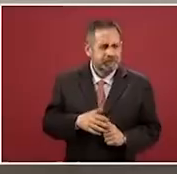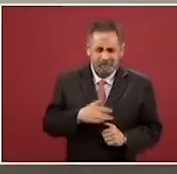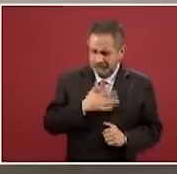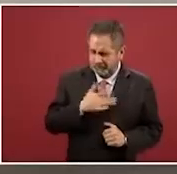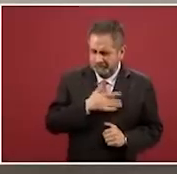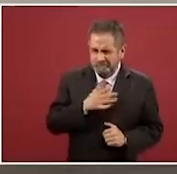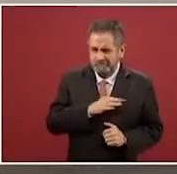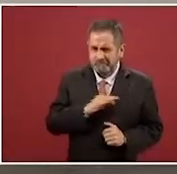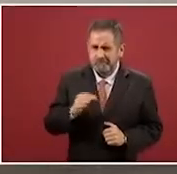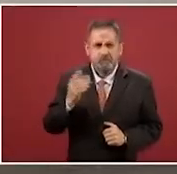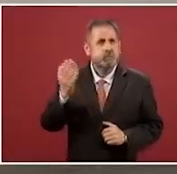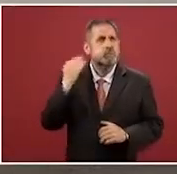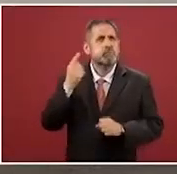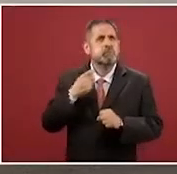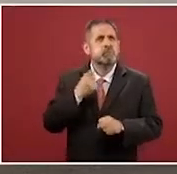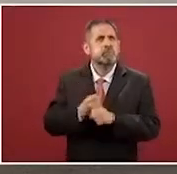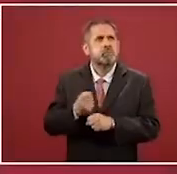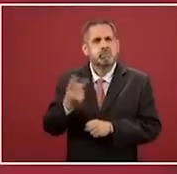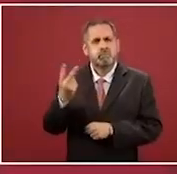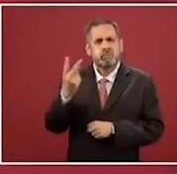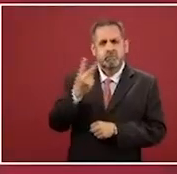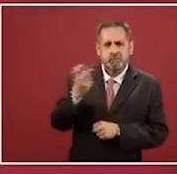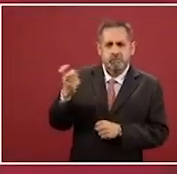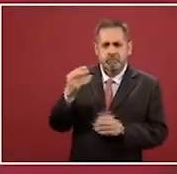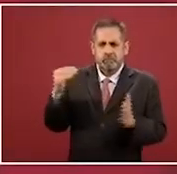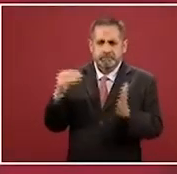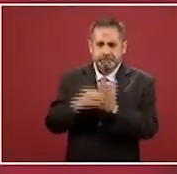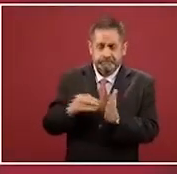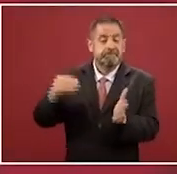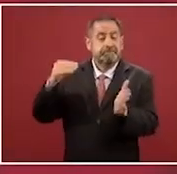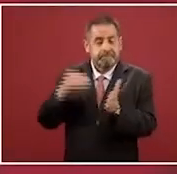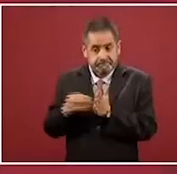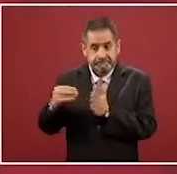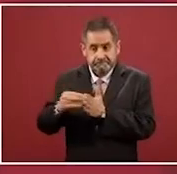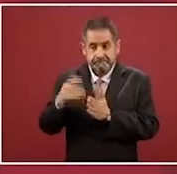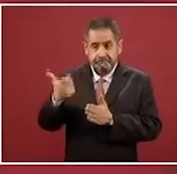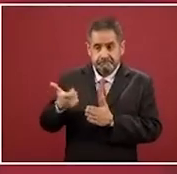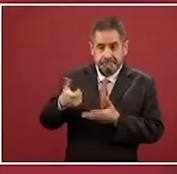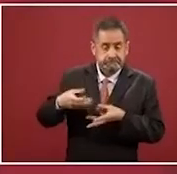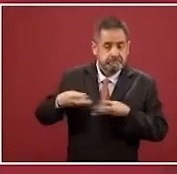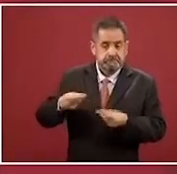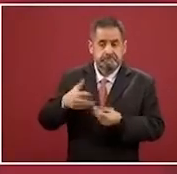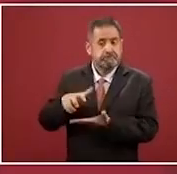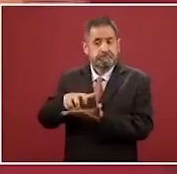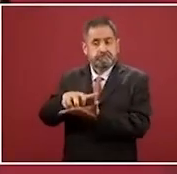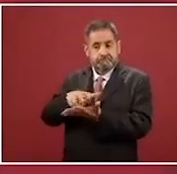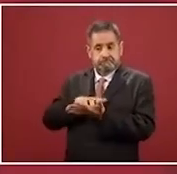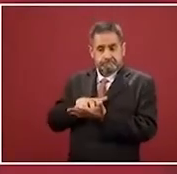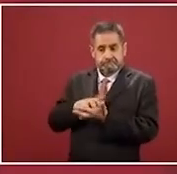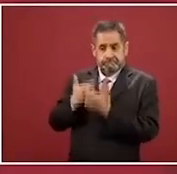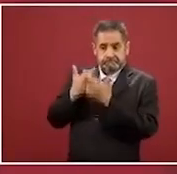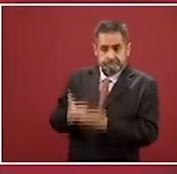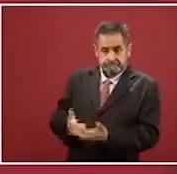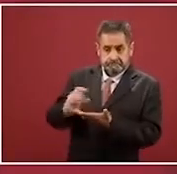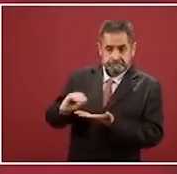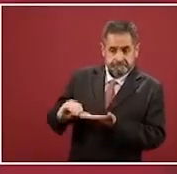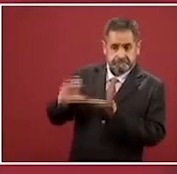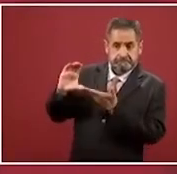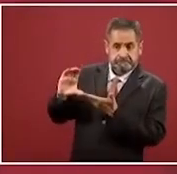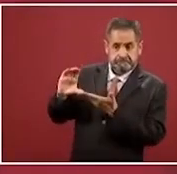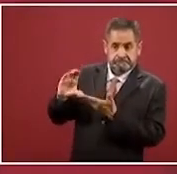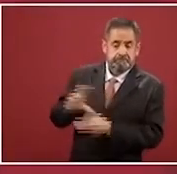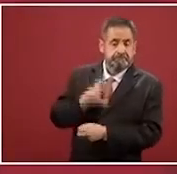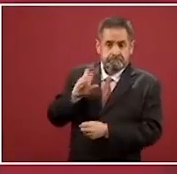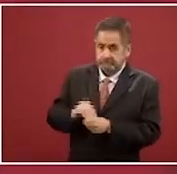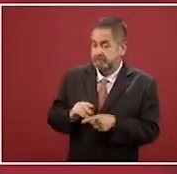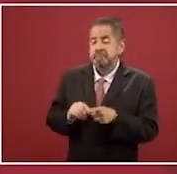alrededor, el año pasado, de 200 mil millones de pesos de ahorros en general.